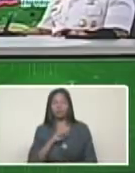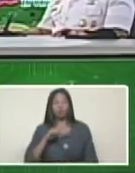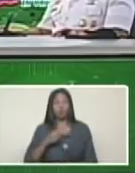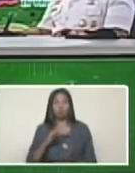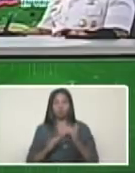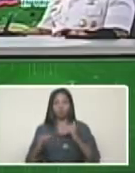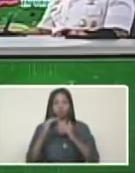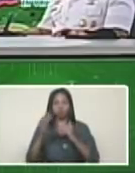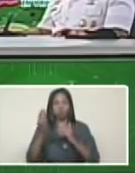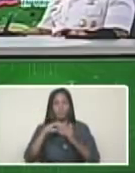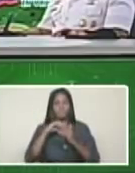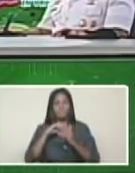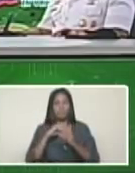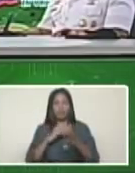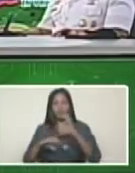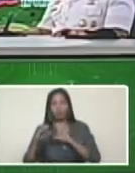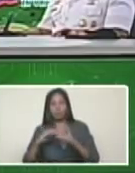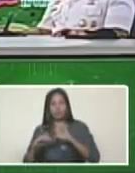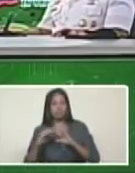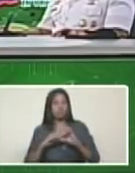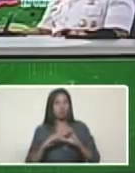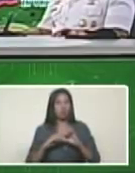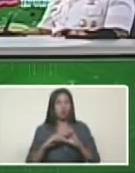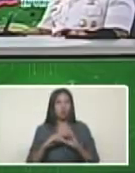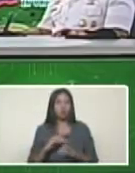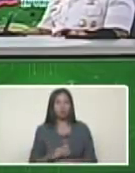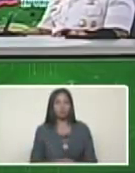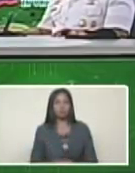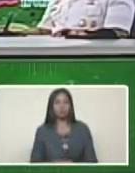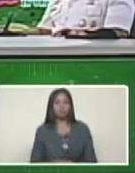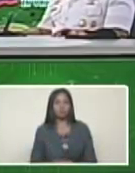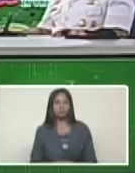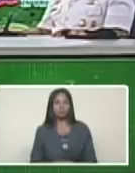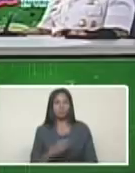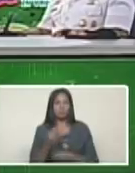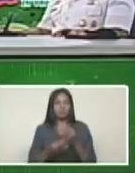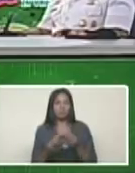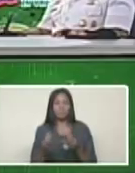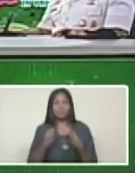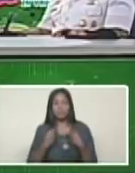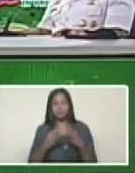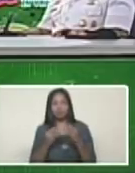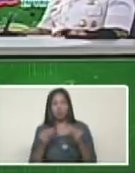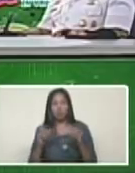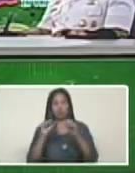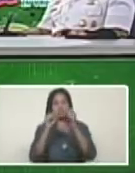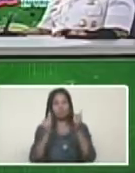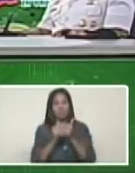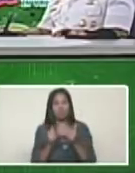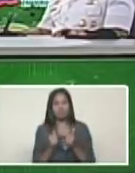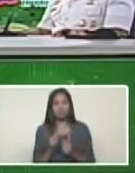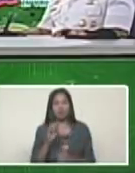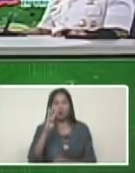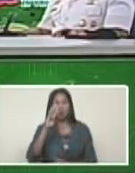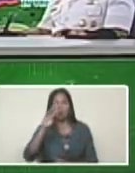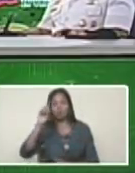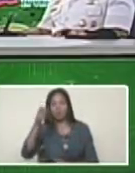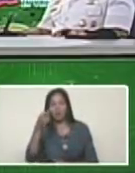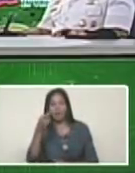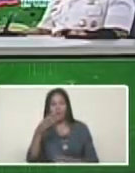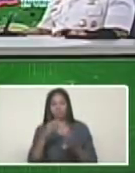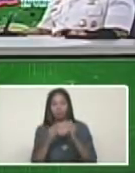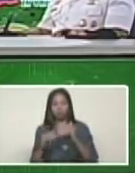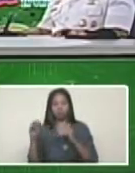las capacidades de telecomunicaciones y hacer realidad en Venezuela el sistema 4G a